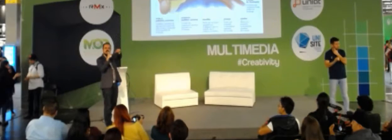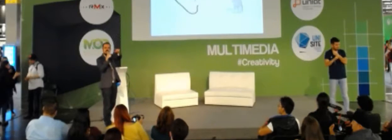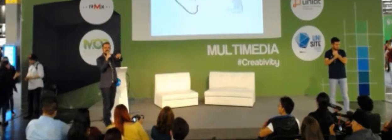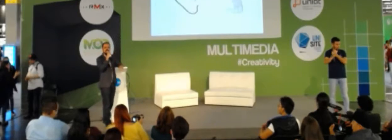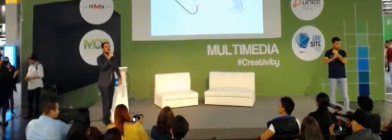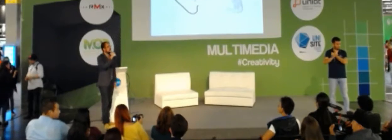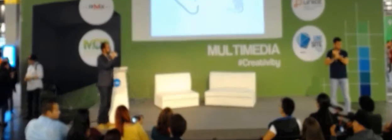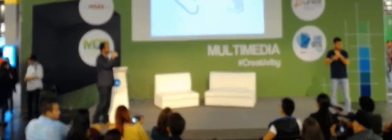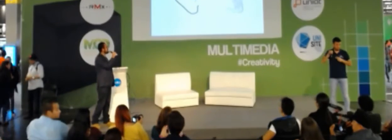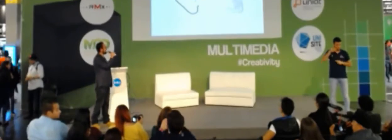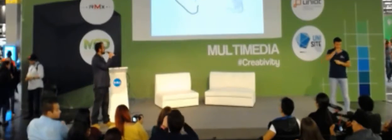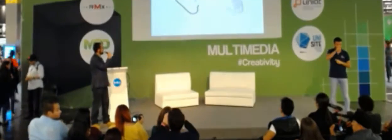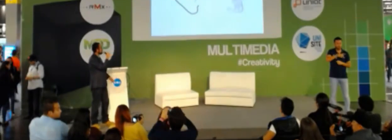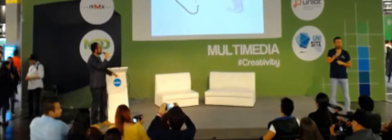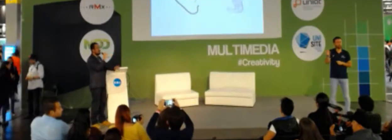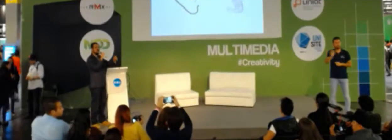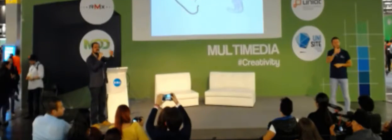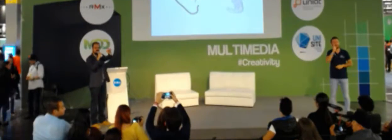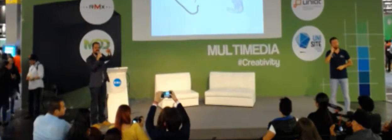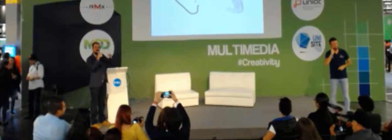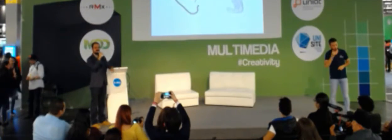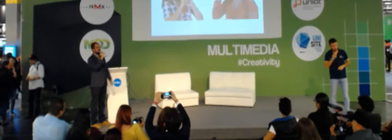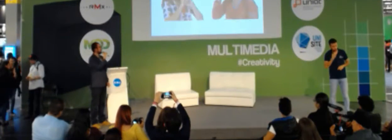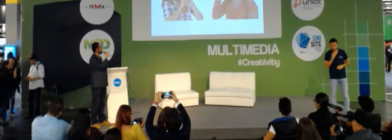persona que cuenta con